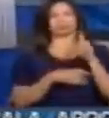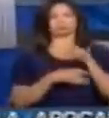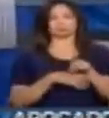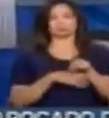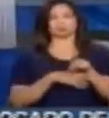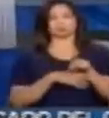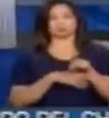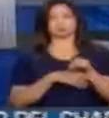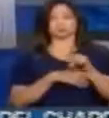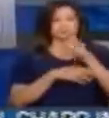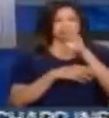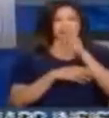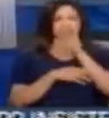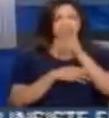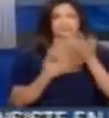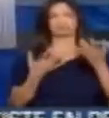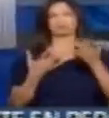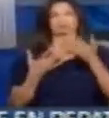necesidades de nuestra población.